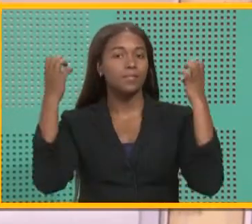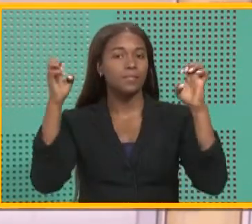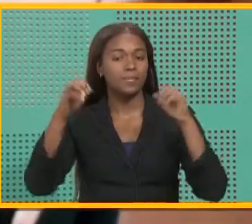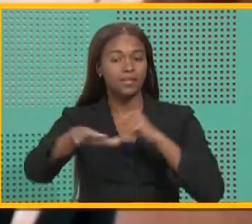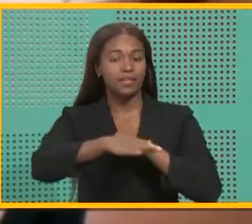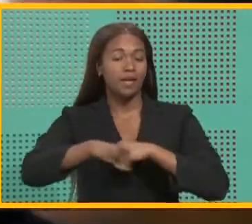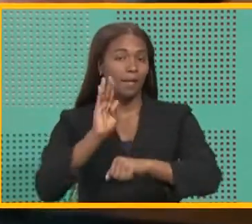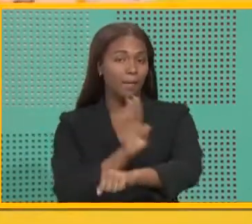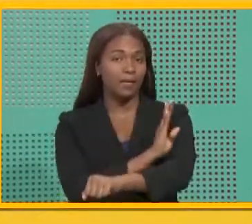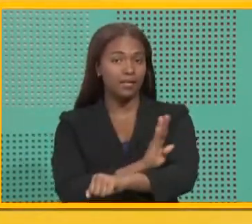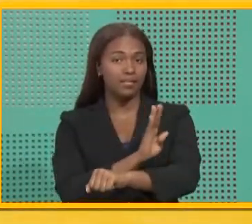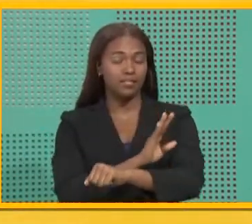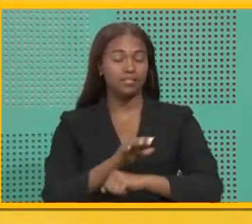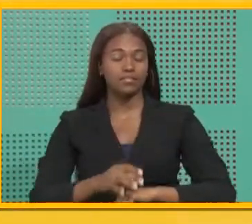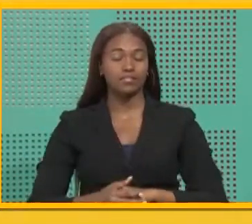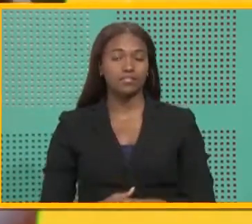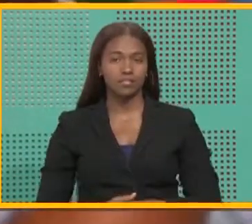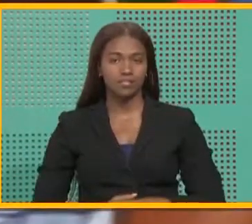en Barahona.